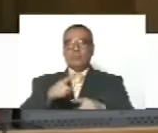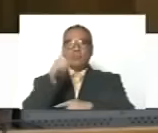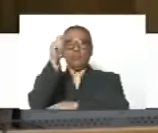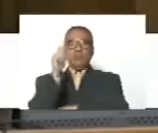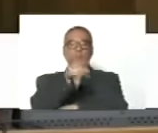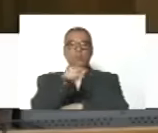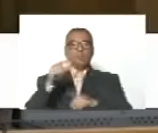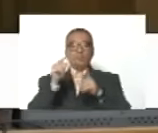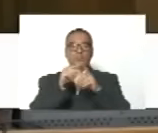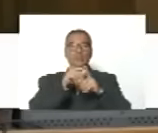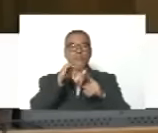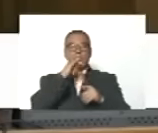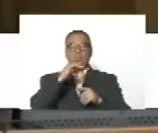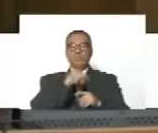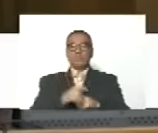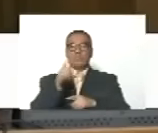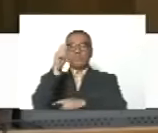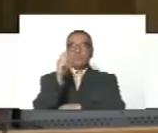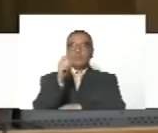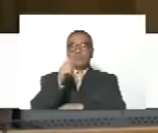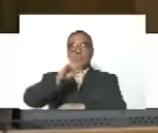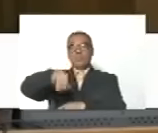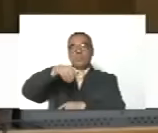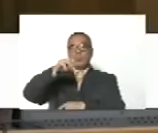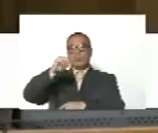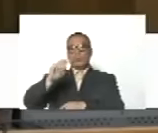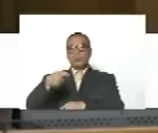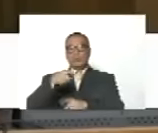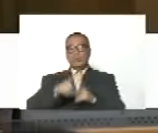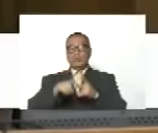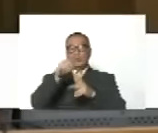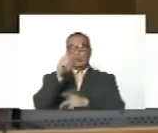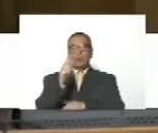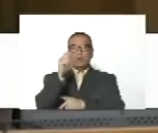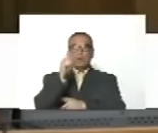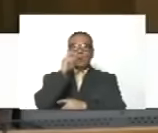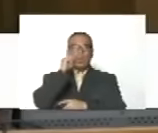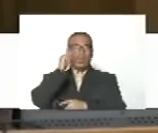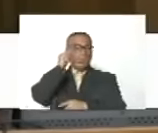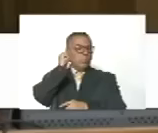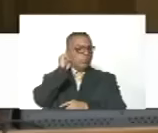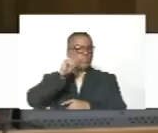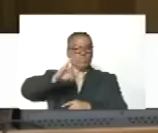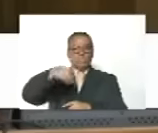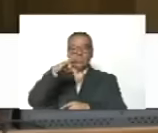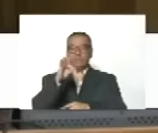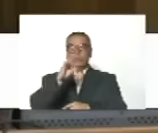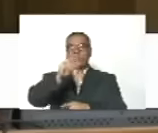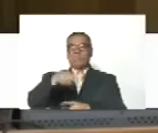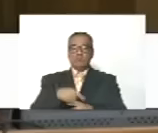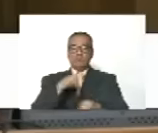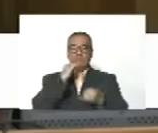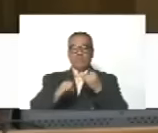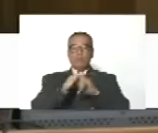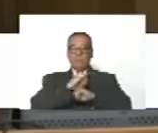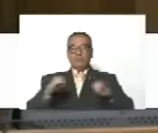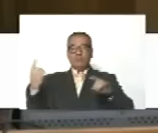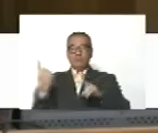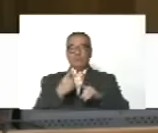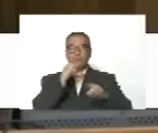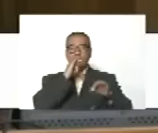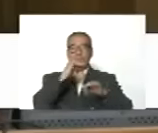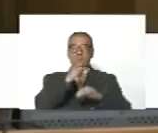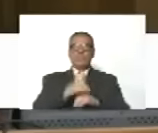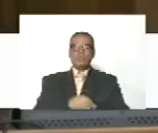de palabra para punto de información a la diputada Busi Galeano y a los diputados Alberto Alvarado y Jesús Farías. Finalizadas las intervenciones sobre los